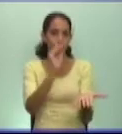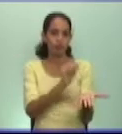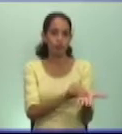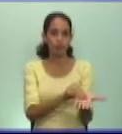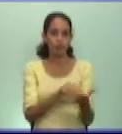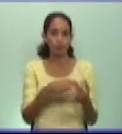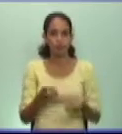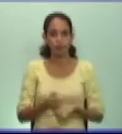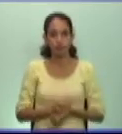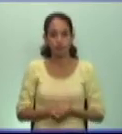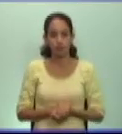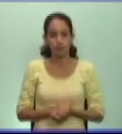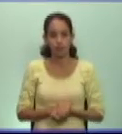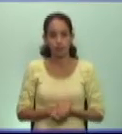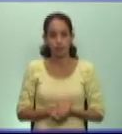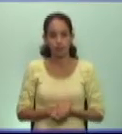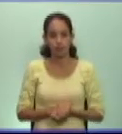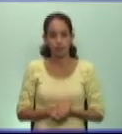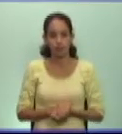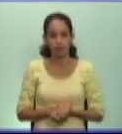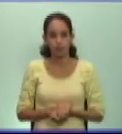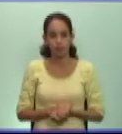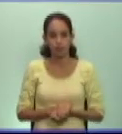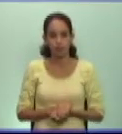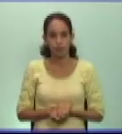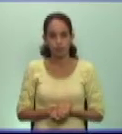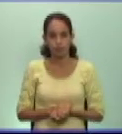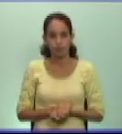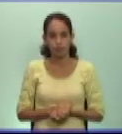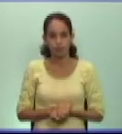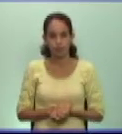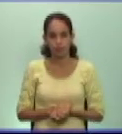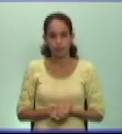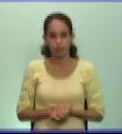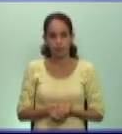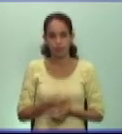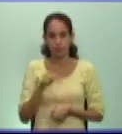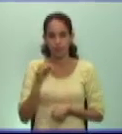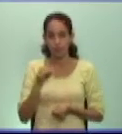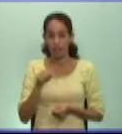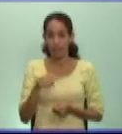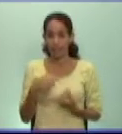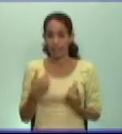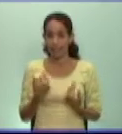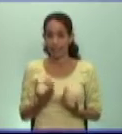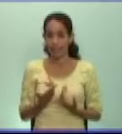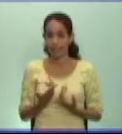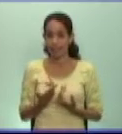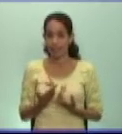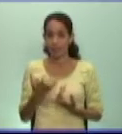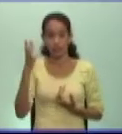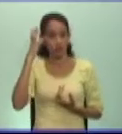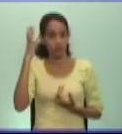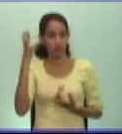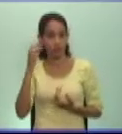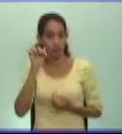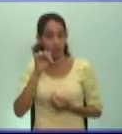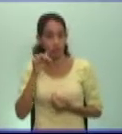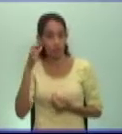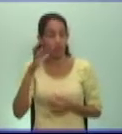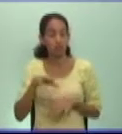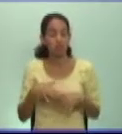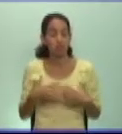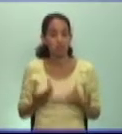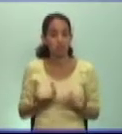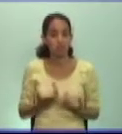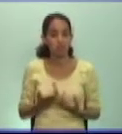vez en la historia que esto ocurría en la nación norteamericana. Y esto nos demuestra la crisis de gobernabilidad. A partir de aquí, el